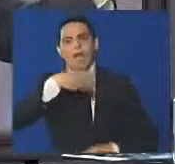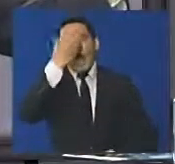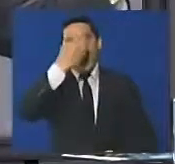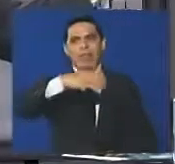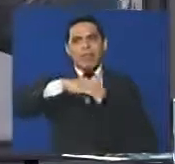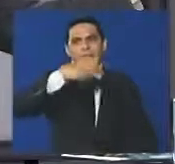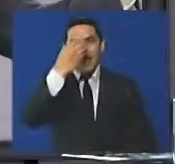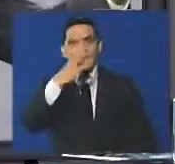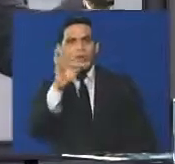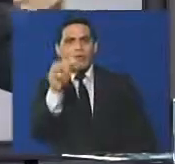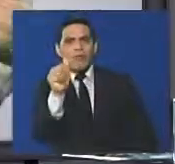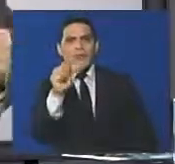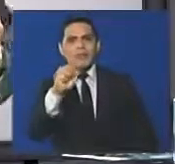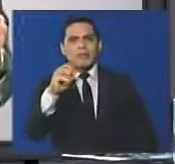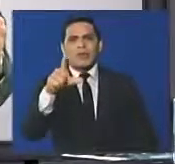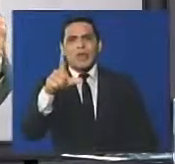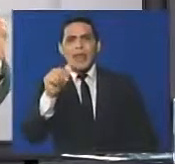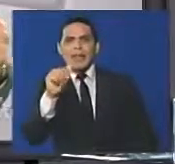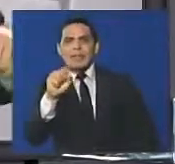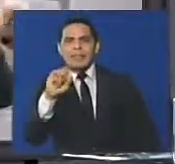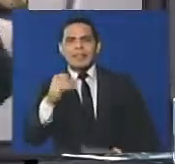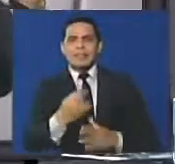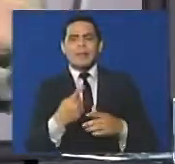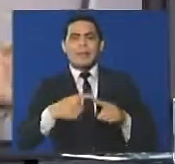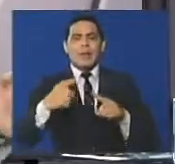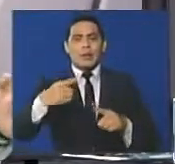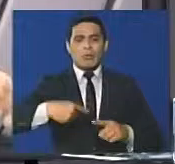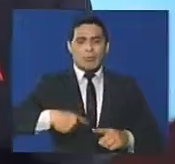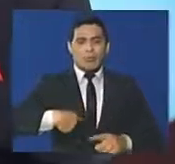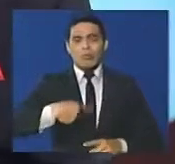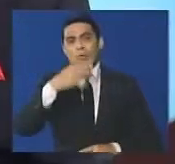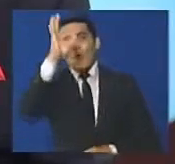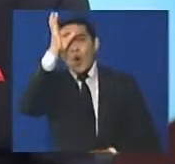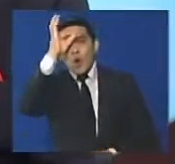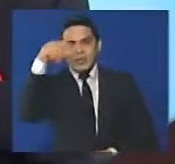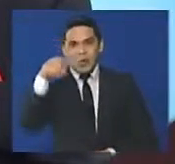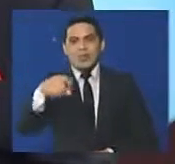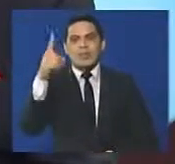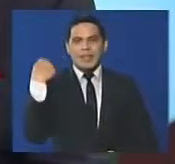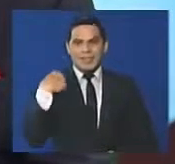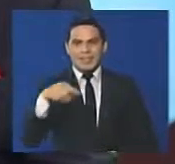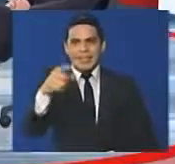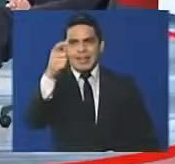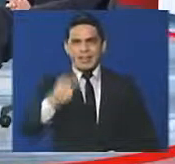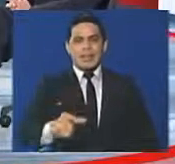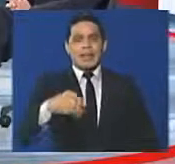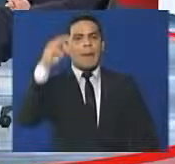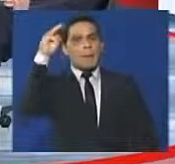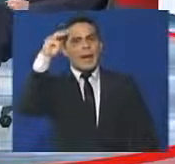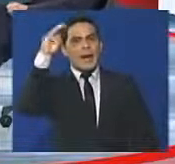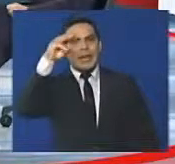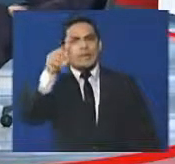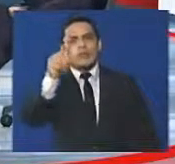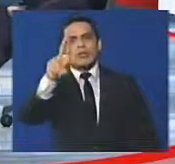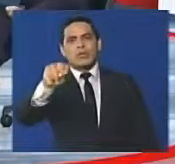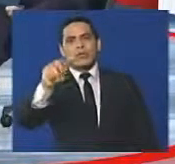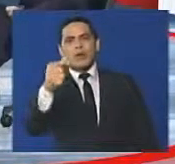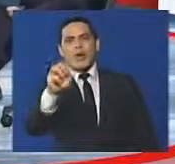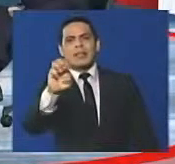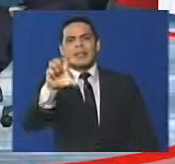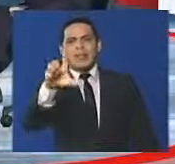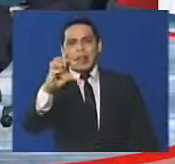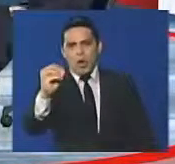fa, sol, así, pero no tengo la fuerza que tiene un tenor. Usted sí la tiene, es el maestro Ángelo Pagliuca.